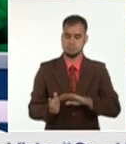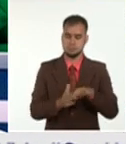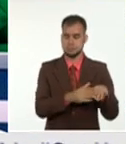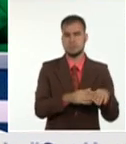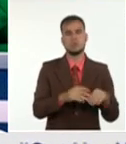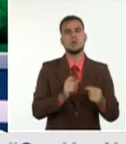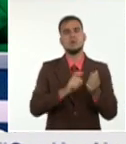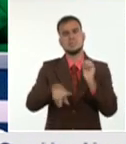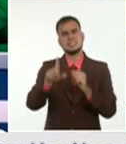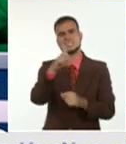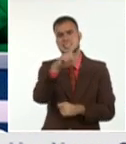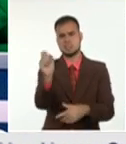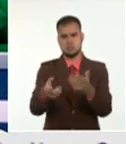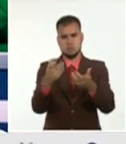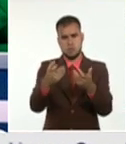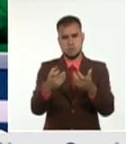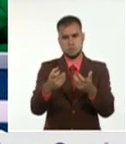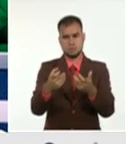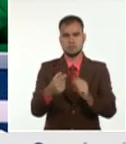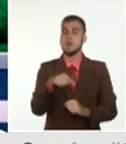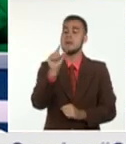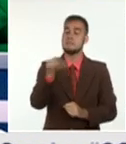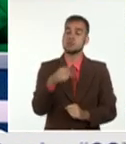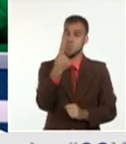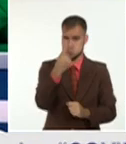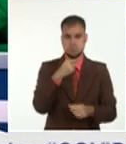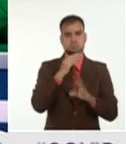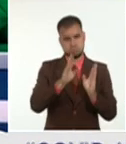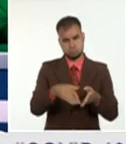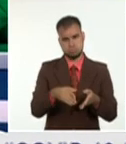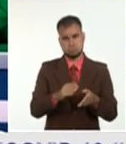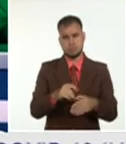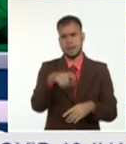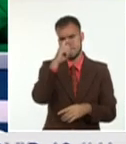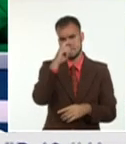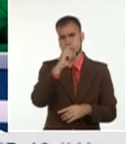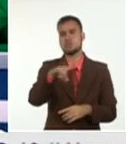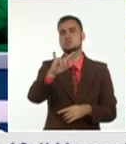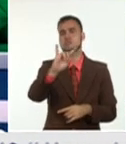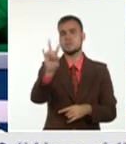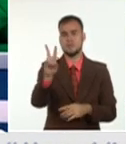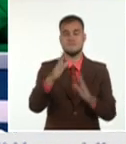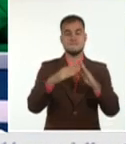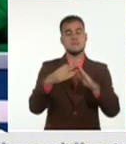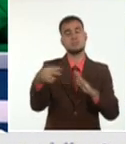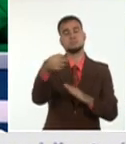fallece un paciente de 92 años de edad del municipio de Cumanayagua,